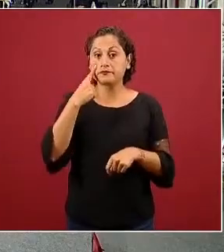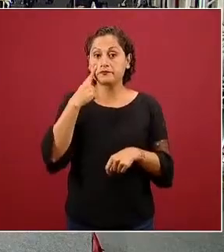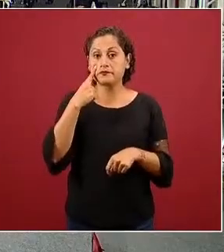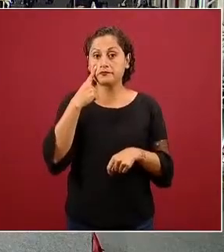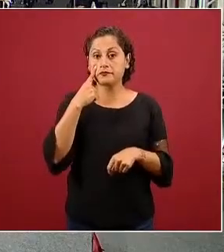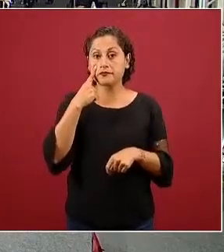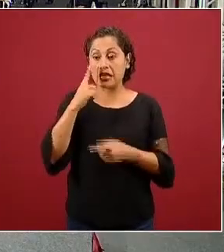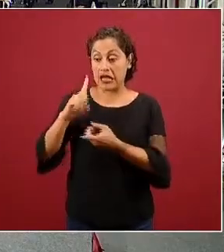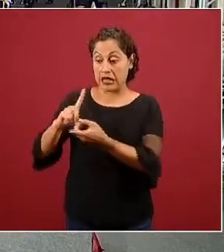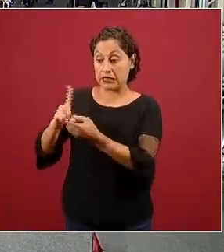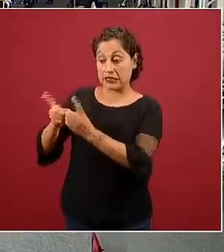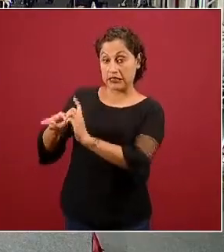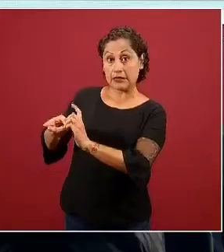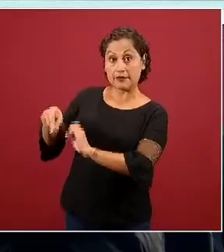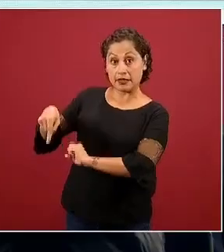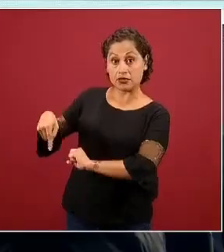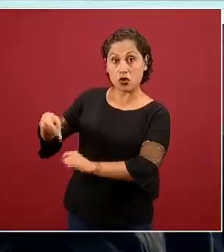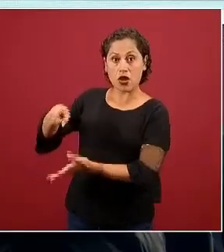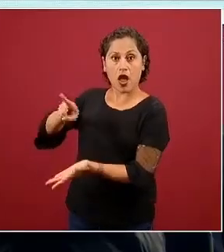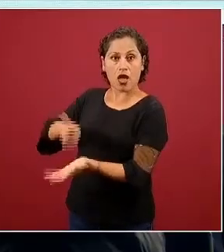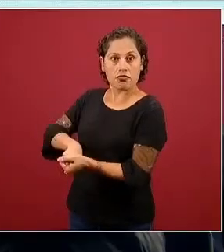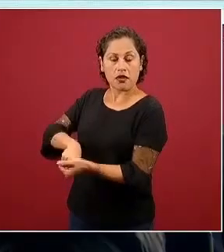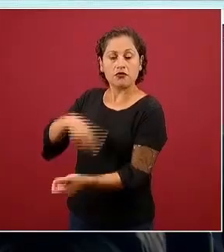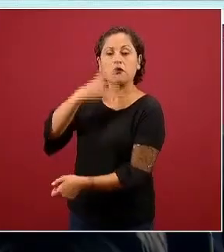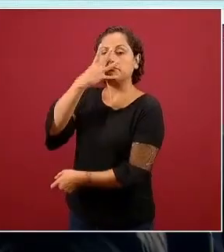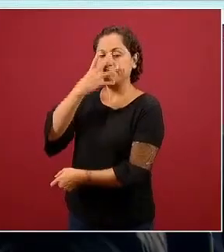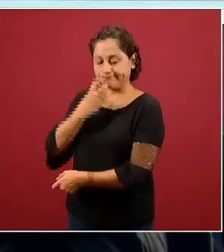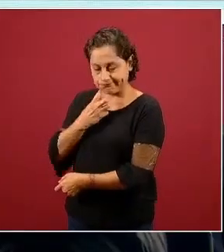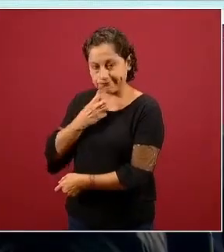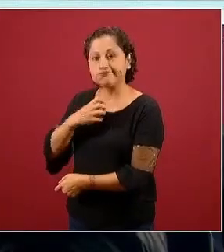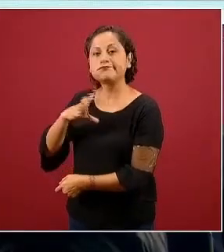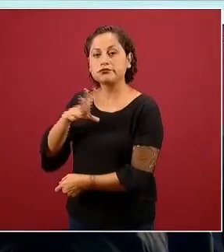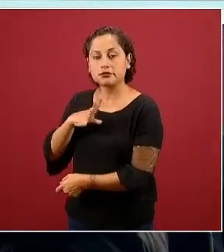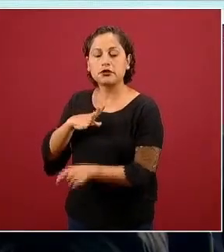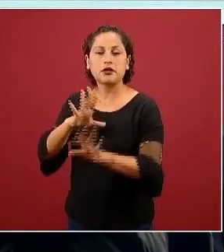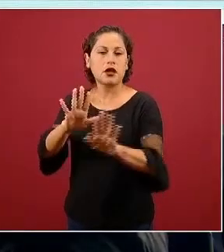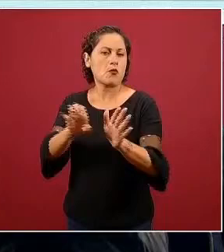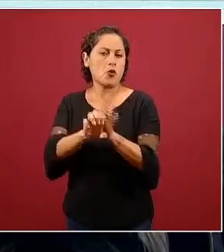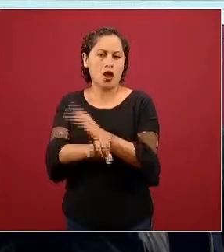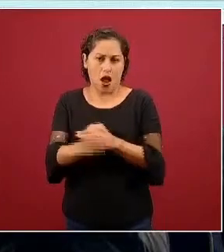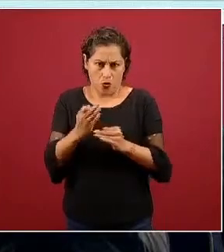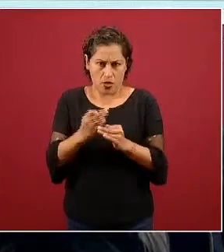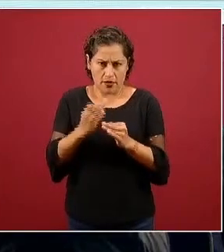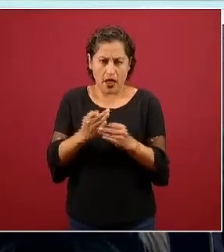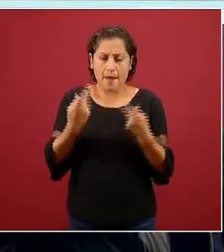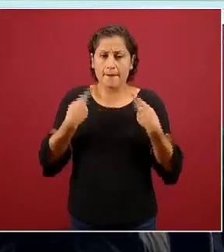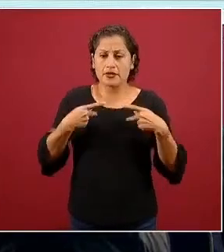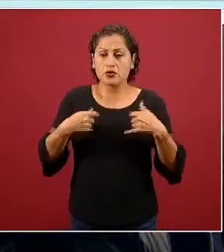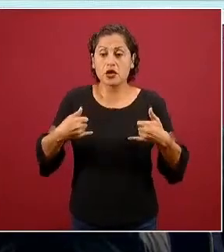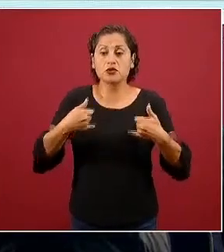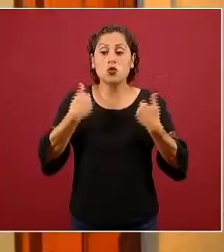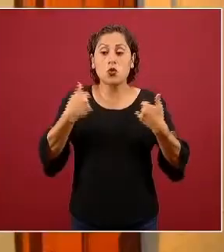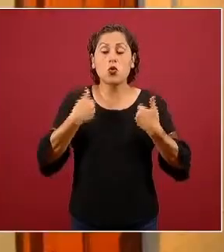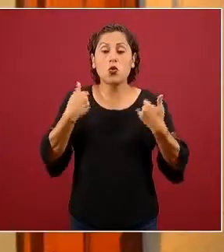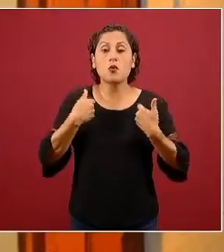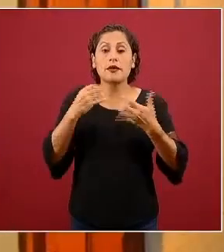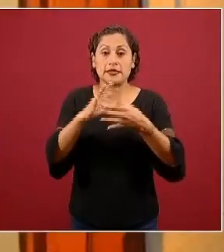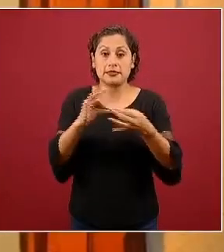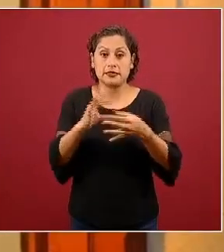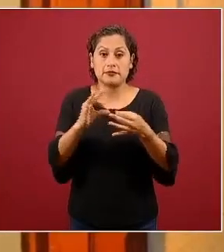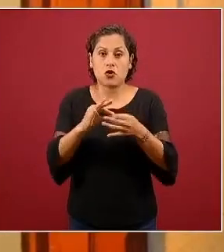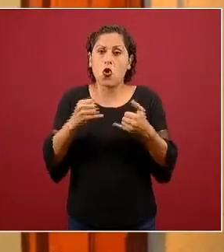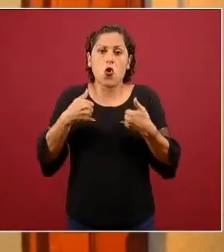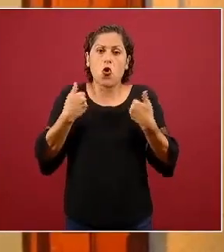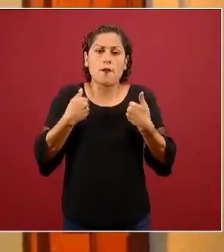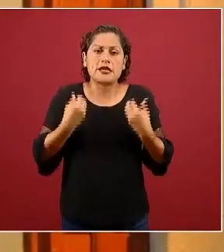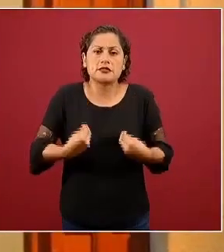tristeza. En la depresión las personas, ahorita hablando de adolescentes, cursan con un periodo de tristeza o